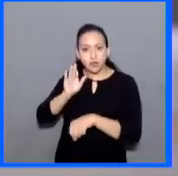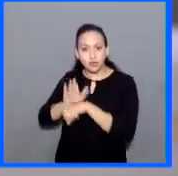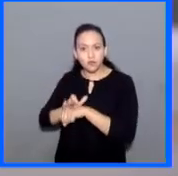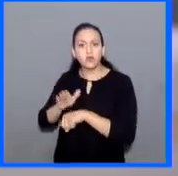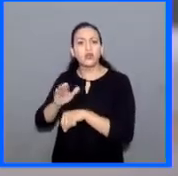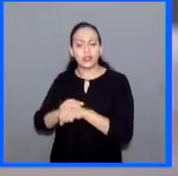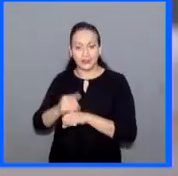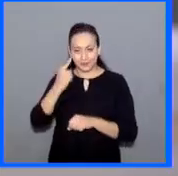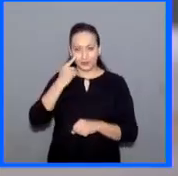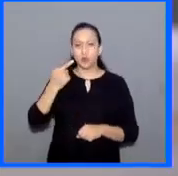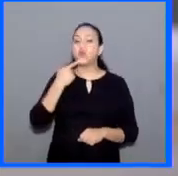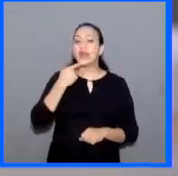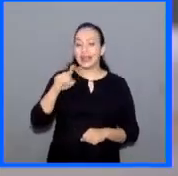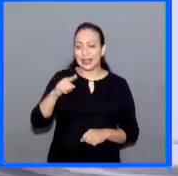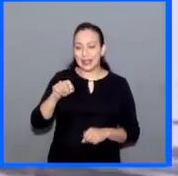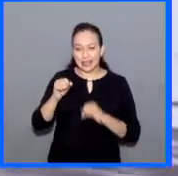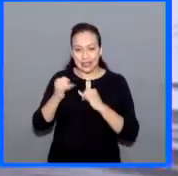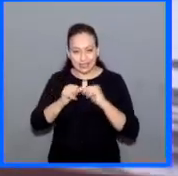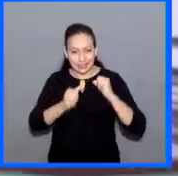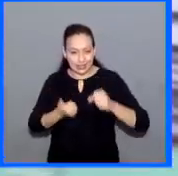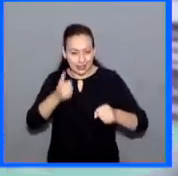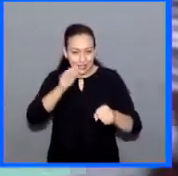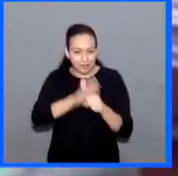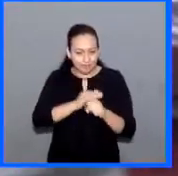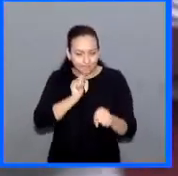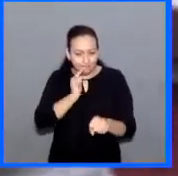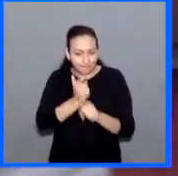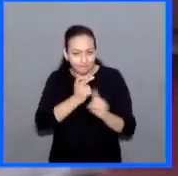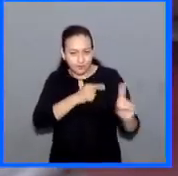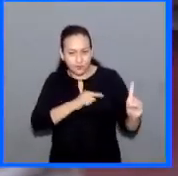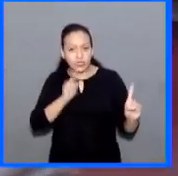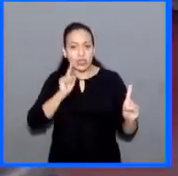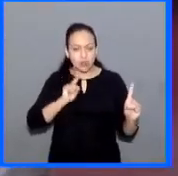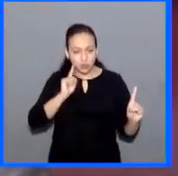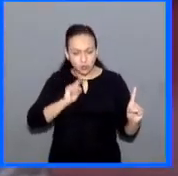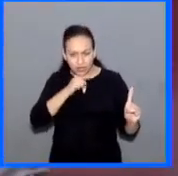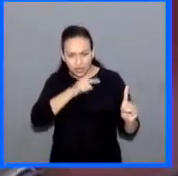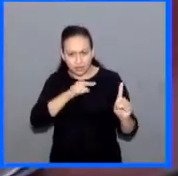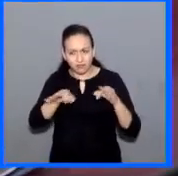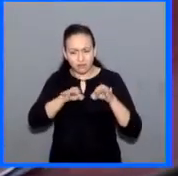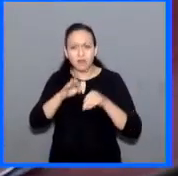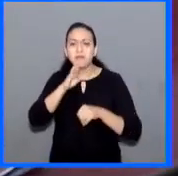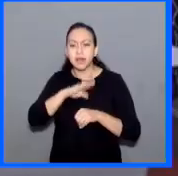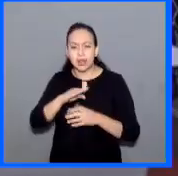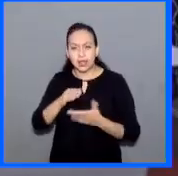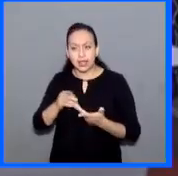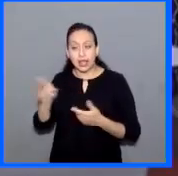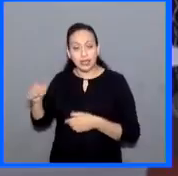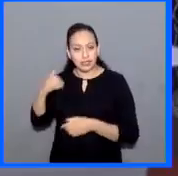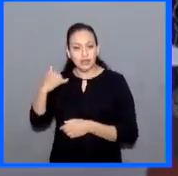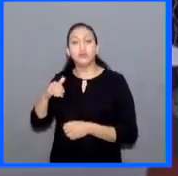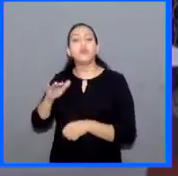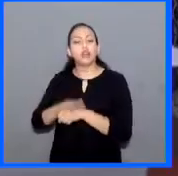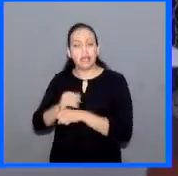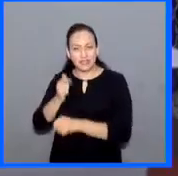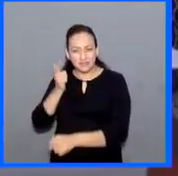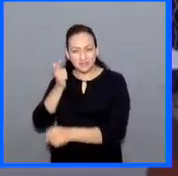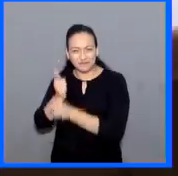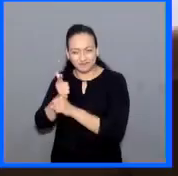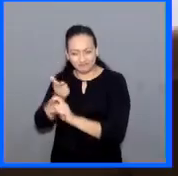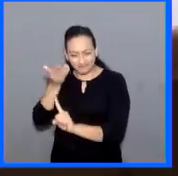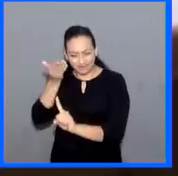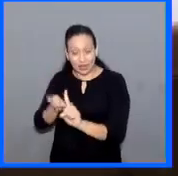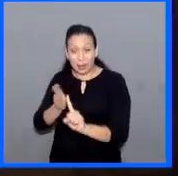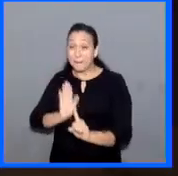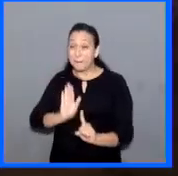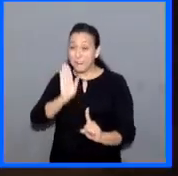presentó el órgano de administración desconcentrado de Prevención y Reinserción Social Federal por conductas en las que presumiblemente